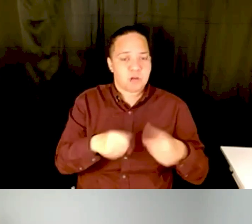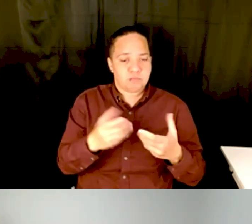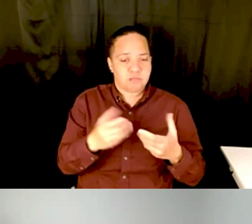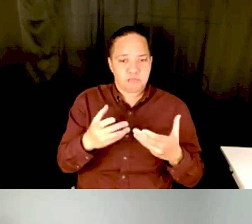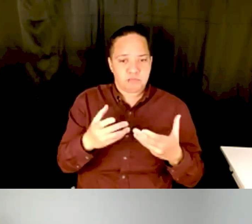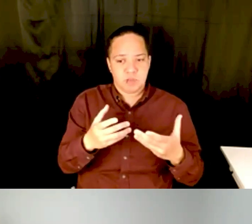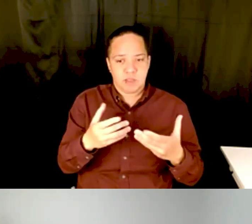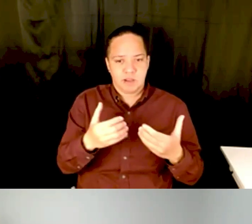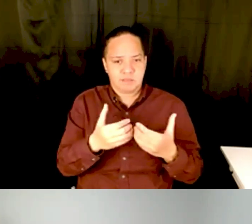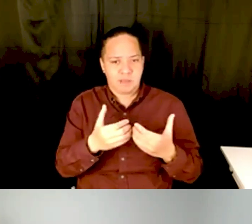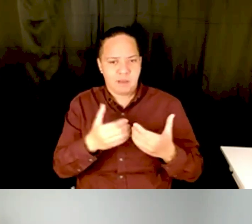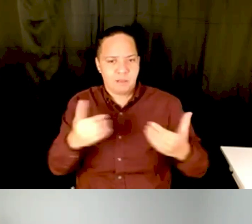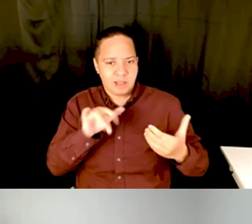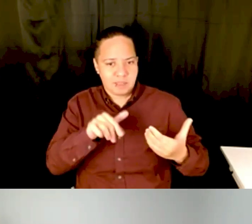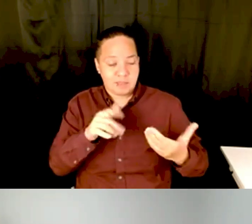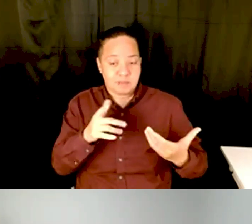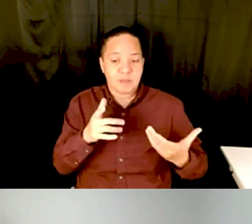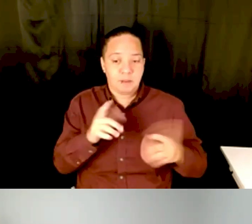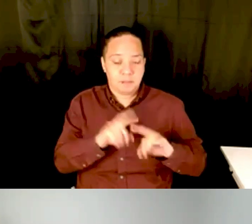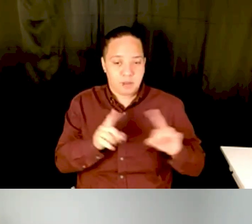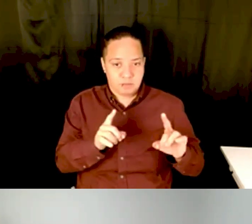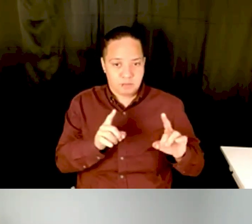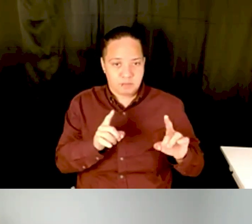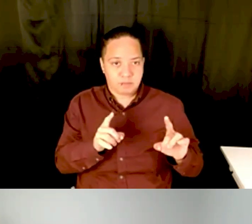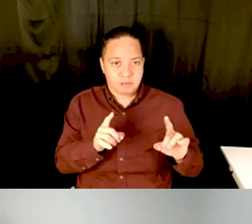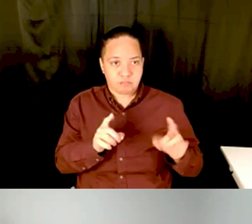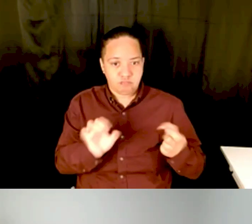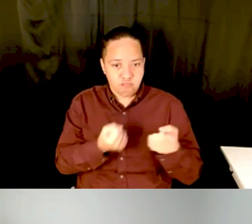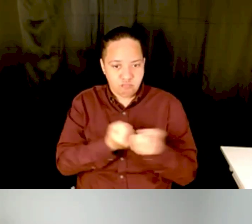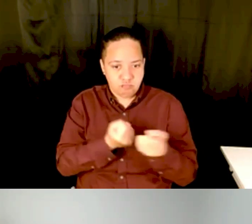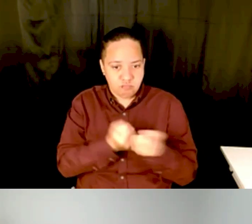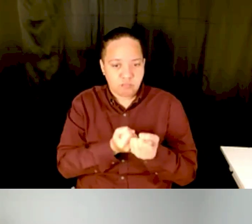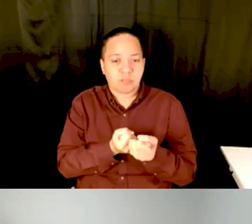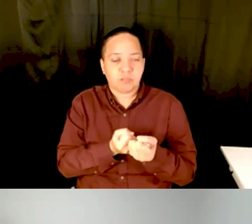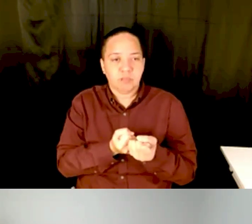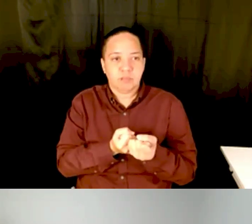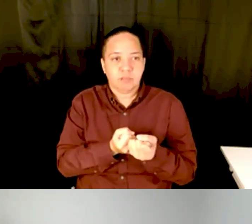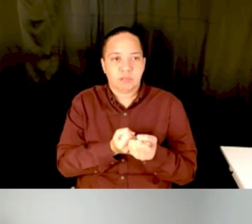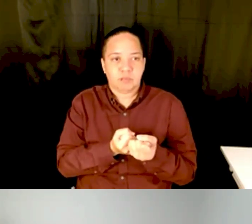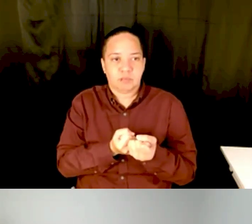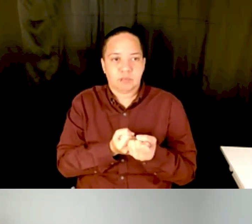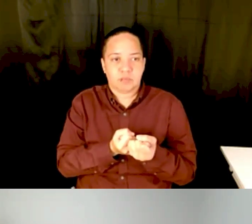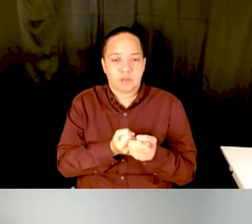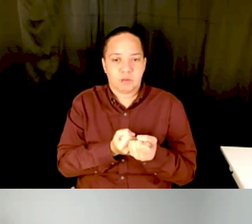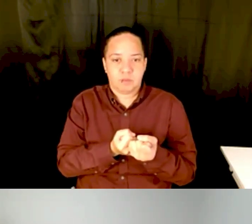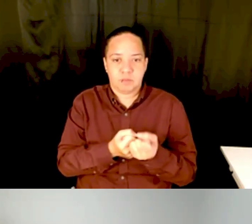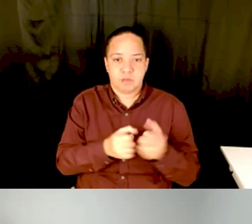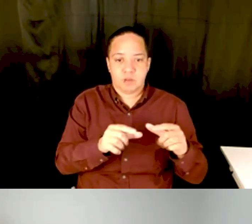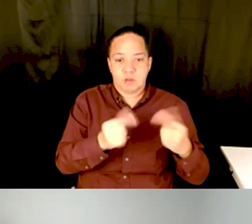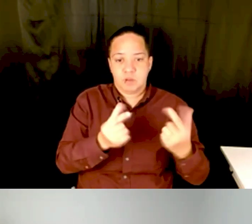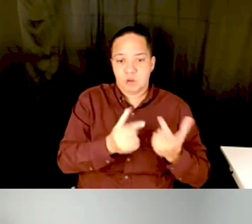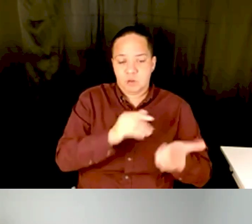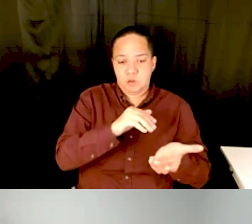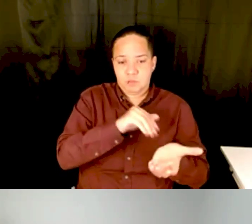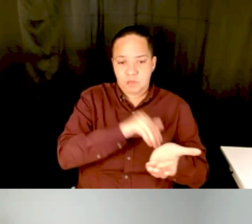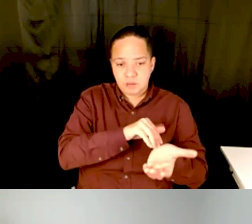indicaciones siempre y cuando esté, ¿verdad?, avalado por por la clase médica de psiquiatría de niños, el